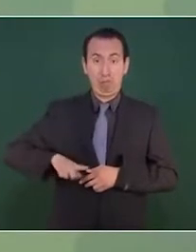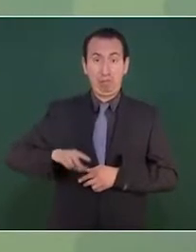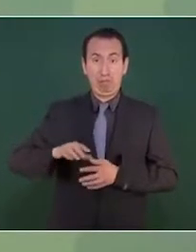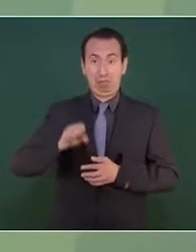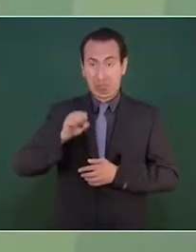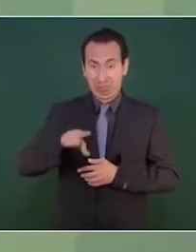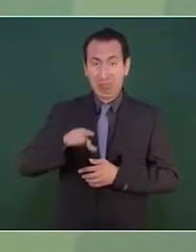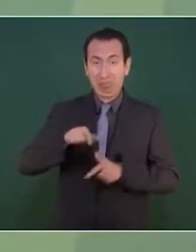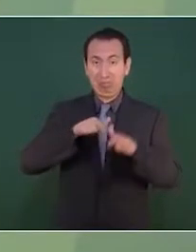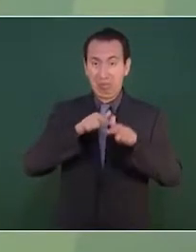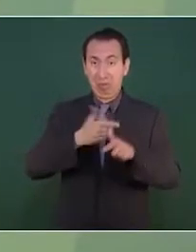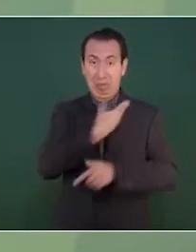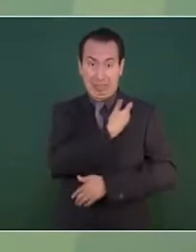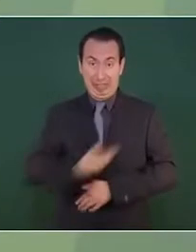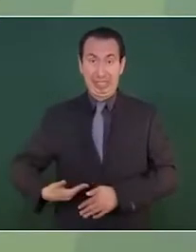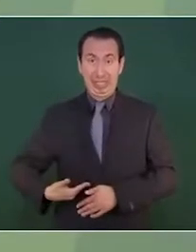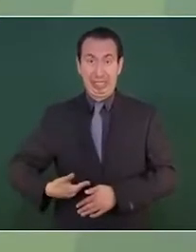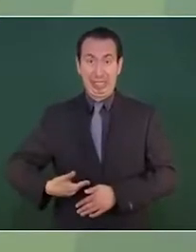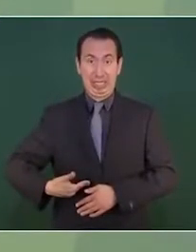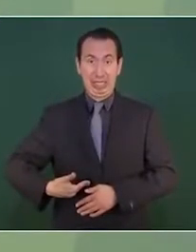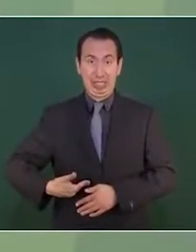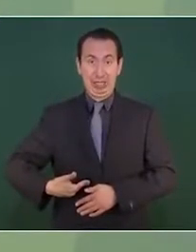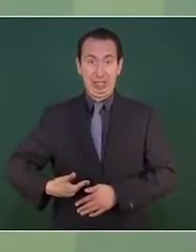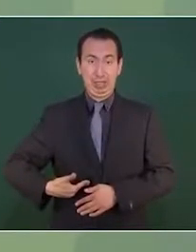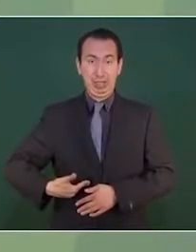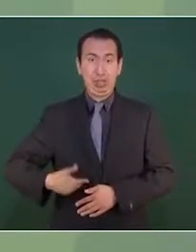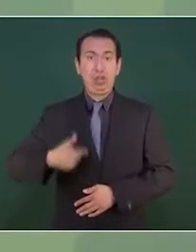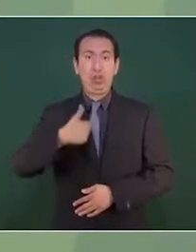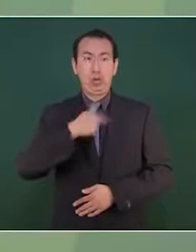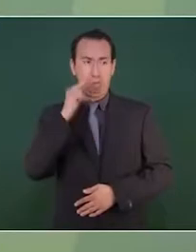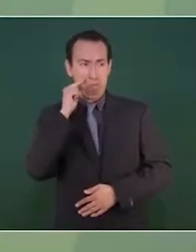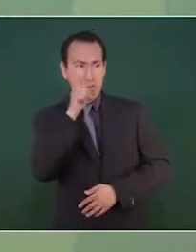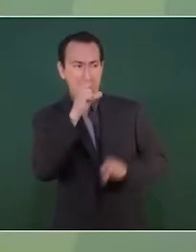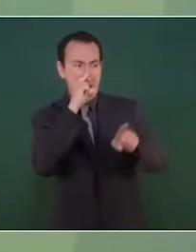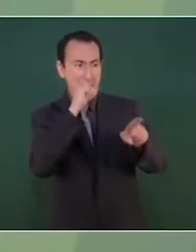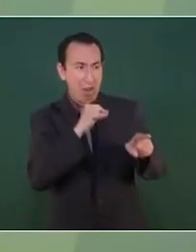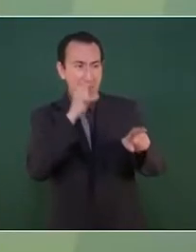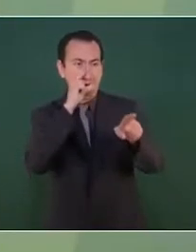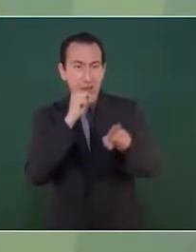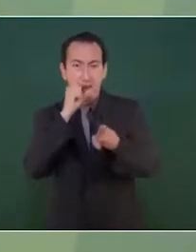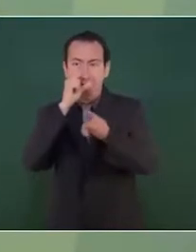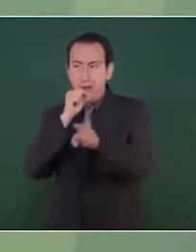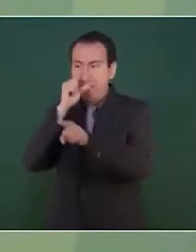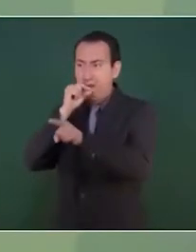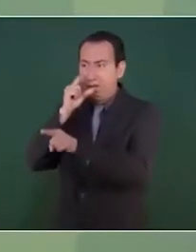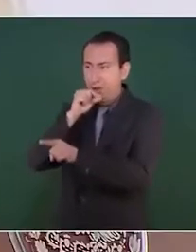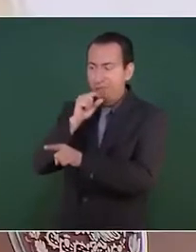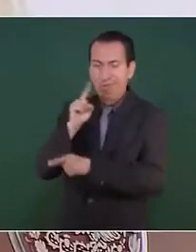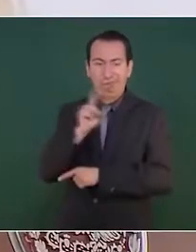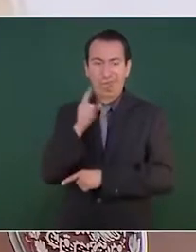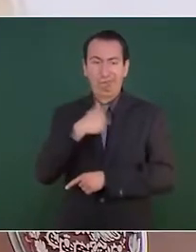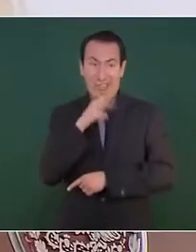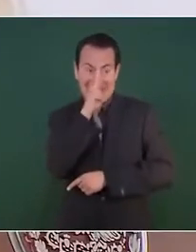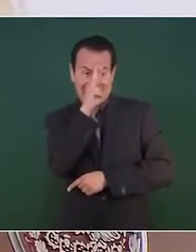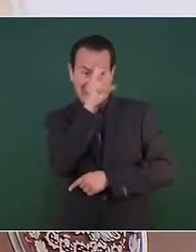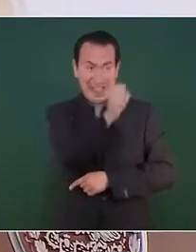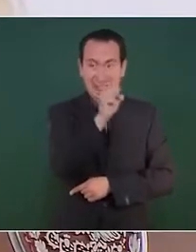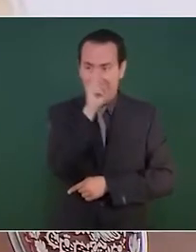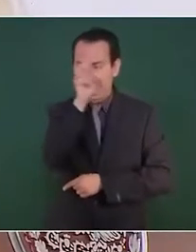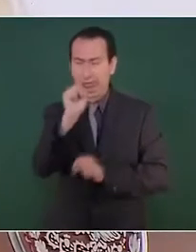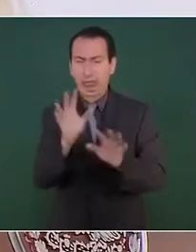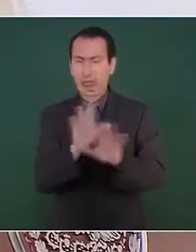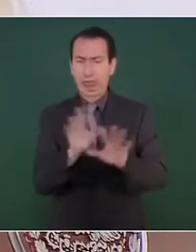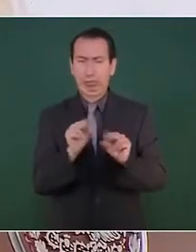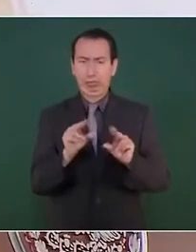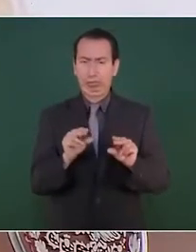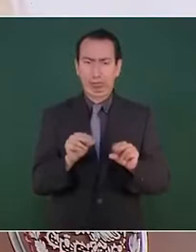íbamos a hacer justicia, que no era mi fuerte la venganza, que no se